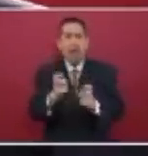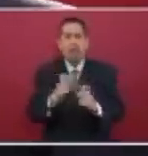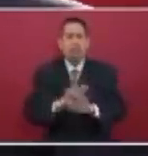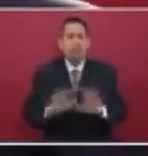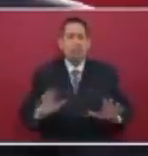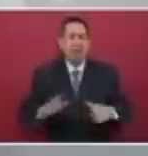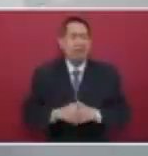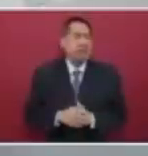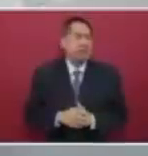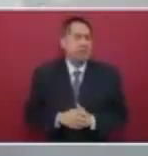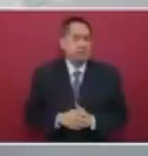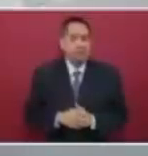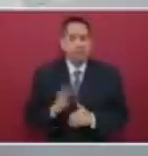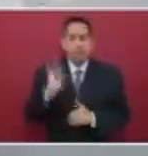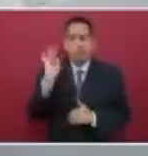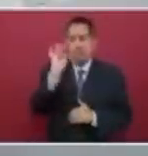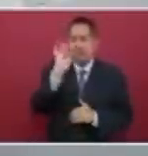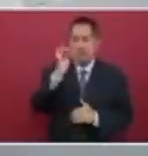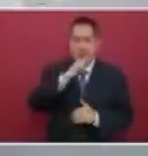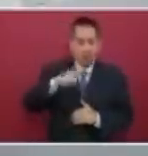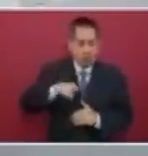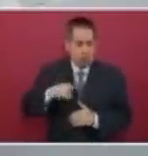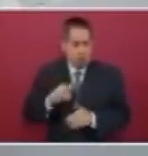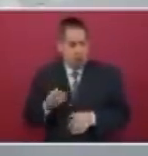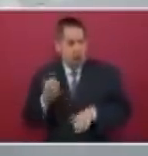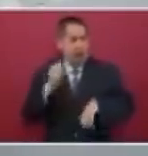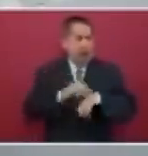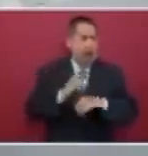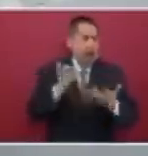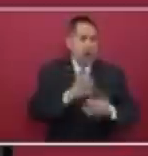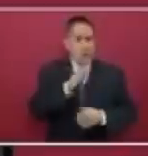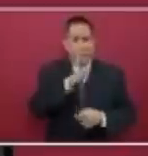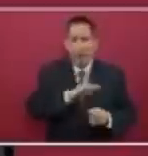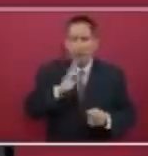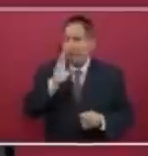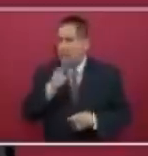si uno no hace mal a nadie